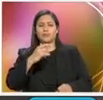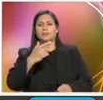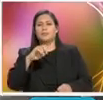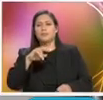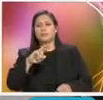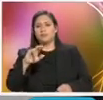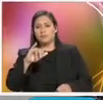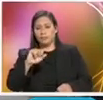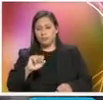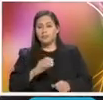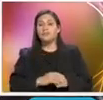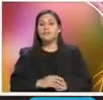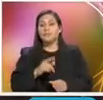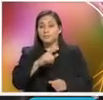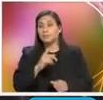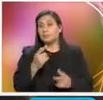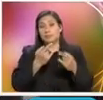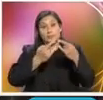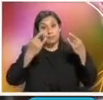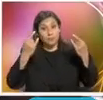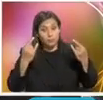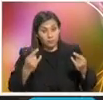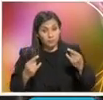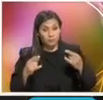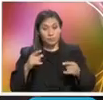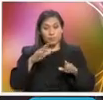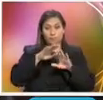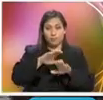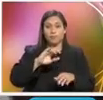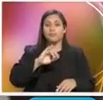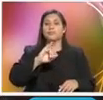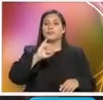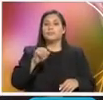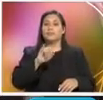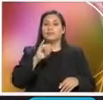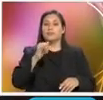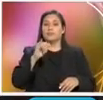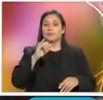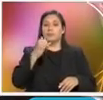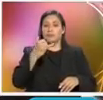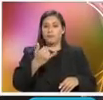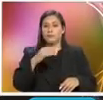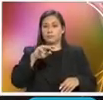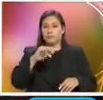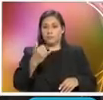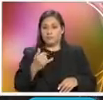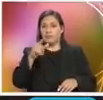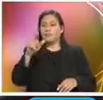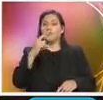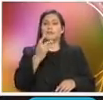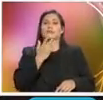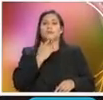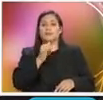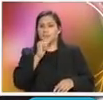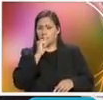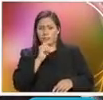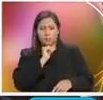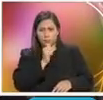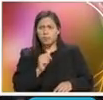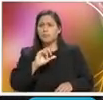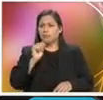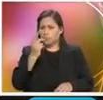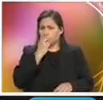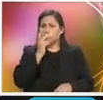una leyenda y una serie de mitos importantes alrededor de Jimi, porque decían que no tomaba una gota de alcohol, otros dicen que sí, que solamente